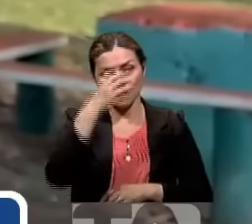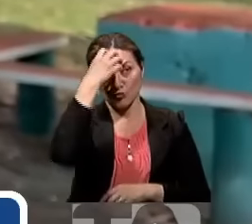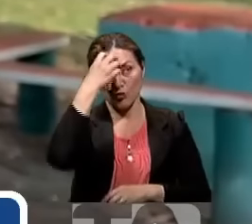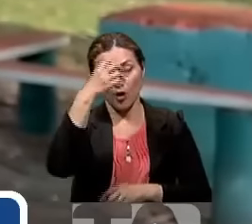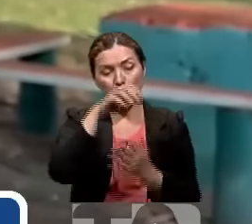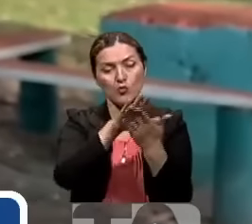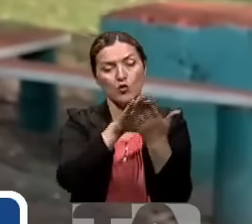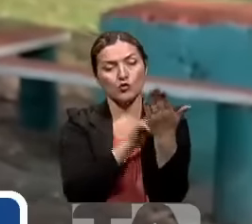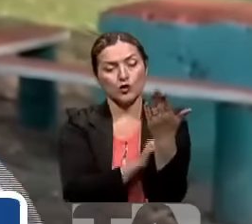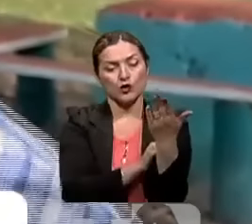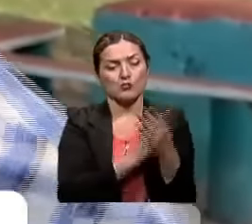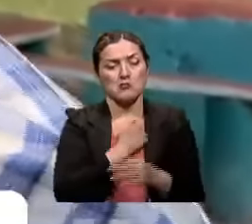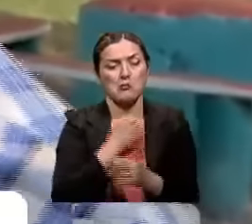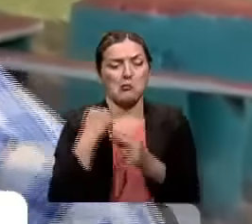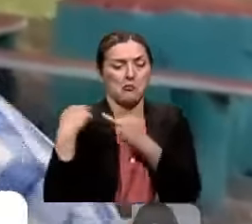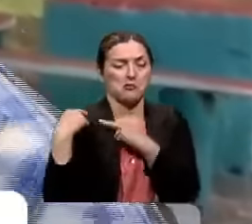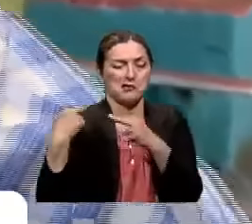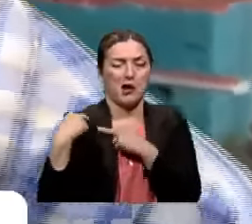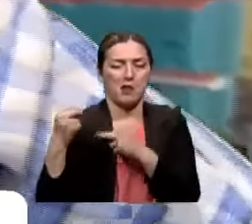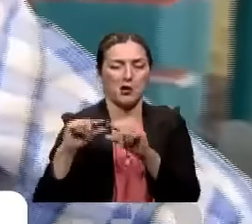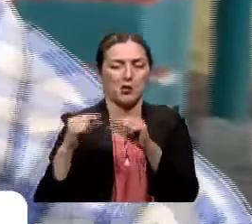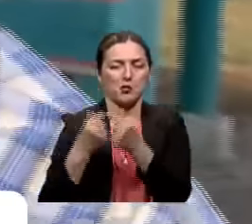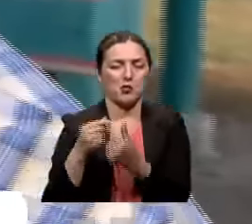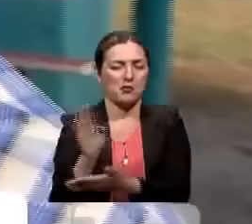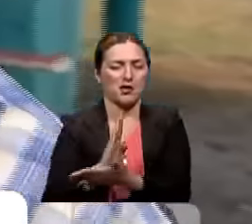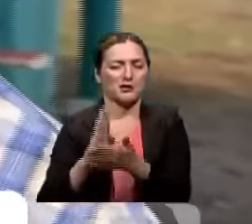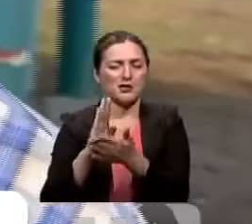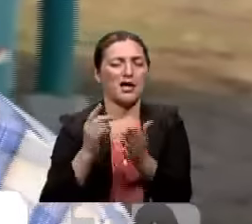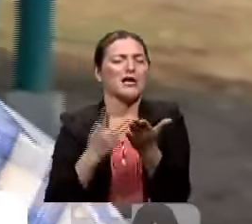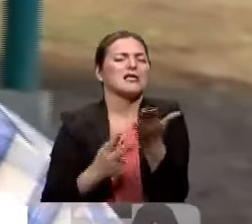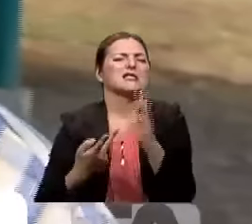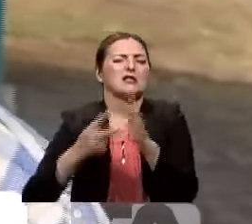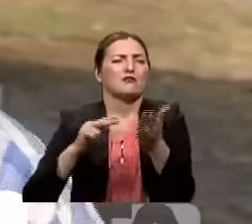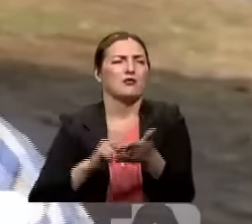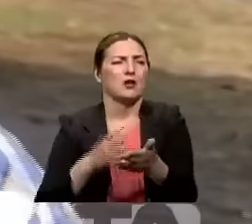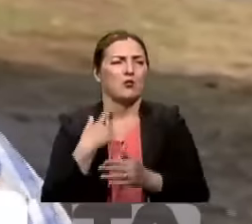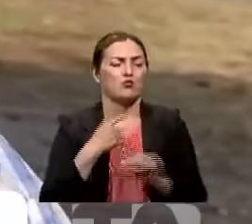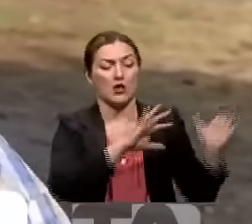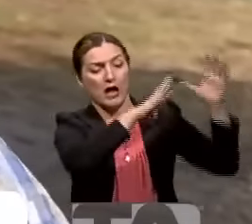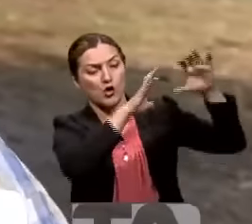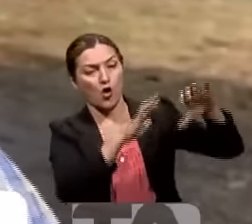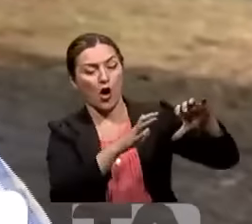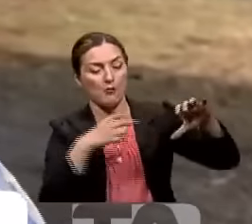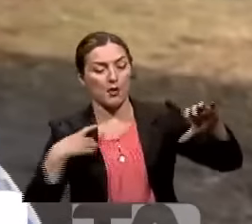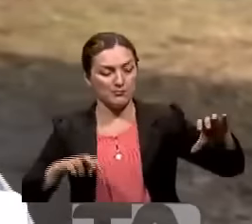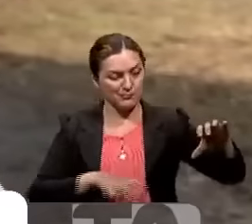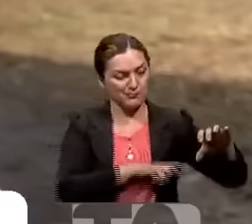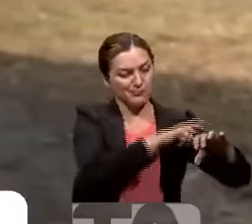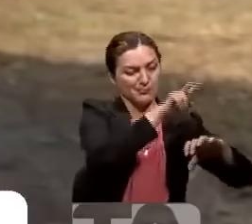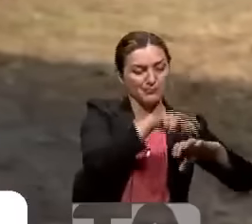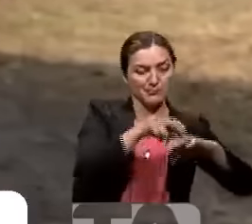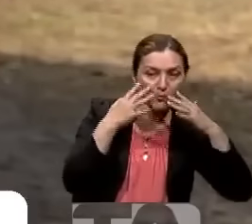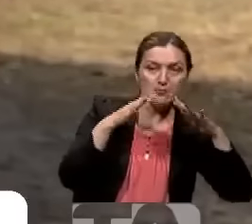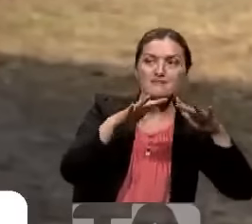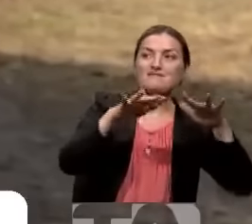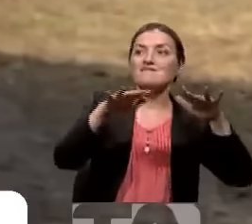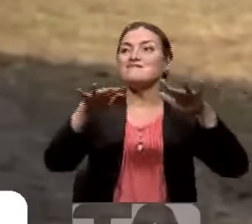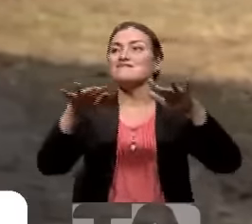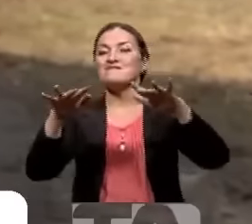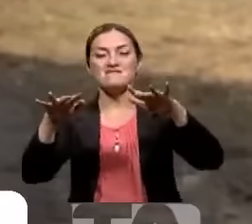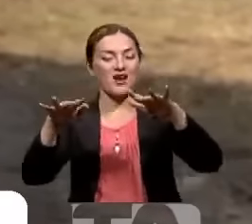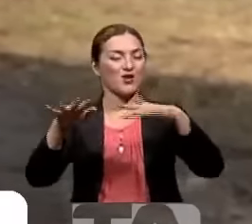un proyecto que tenemos justamente, como ustedes pueden ver acá, es una roca mirador que nos tiene varios objetivos. La una es que las personas puedan subir para que